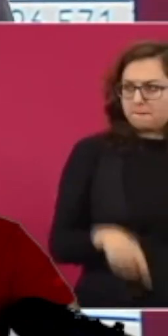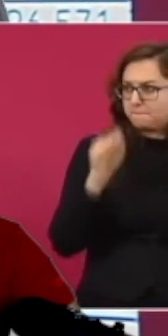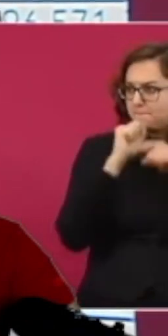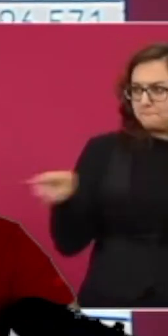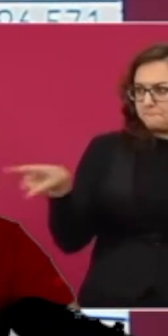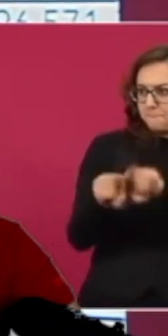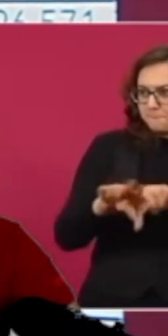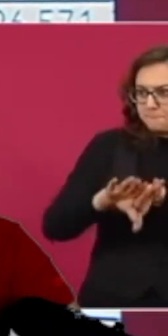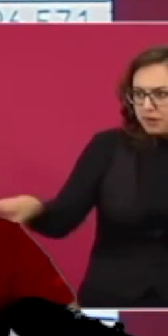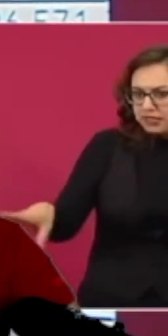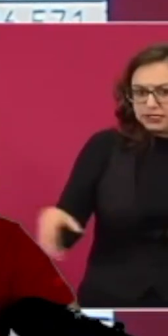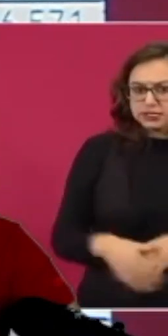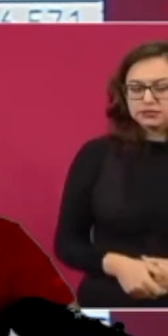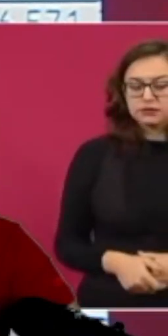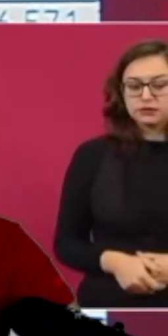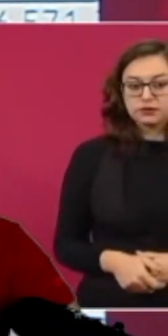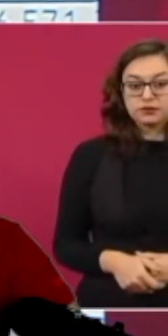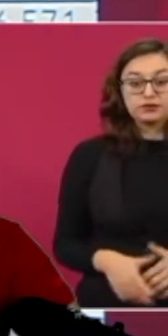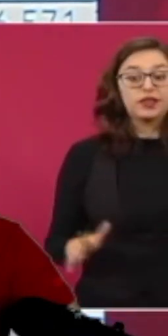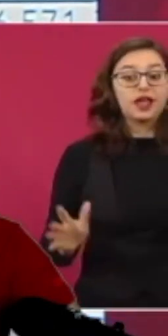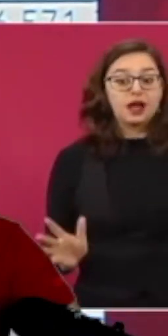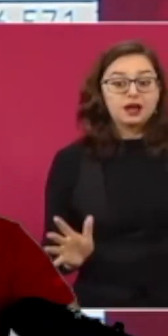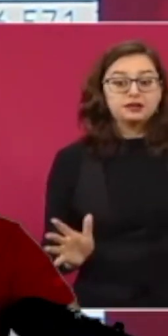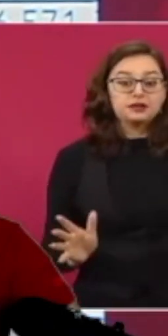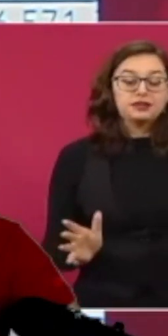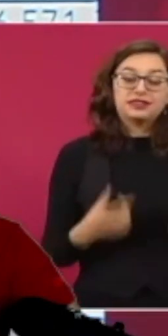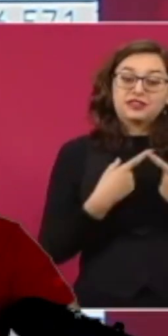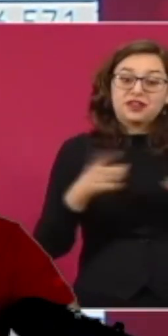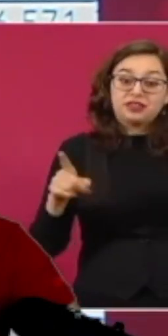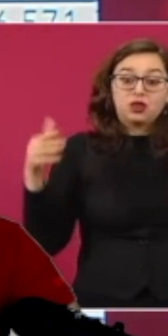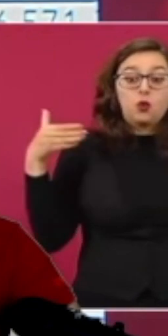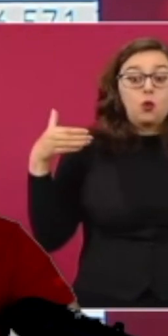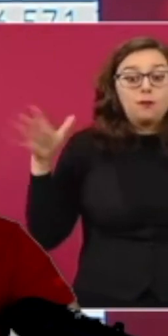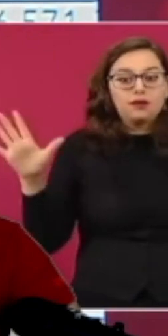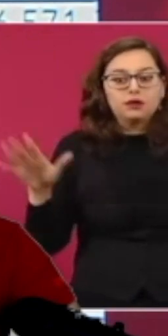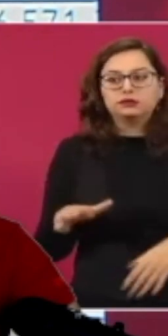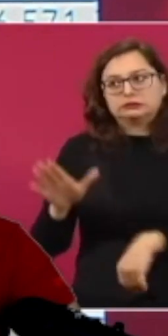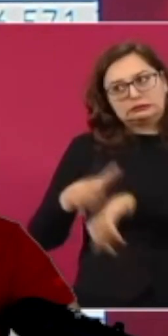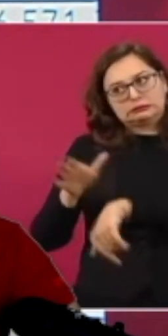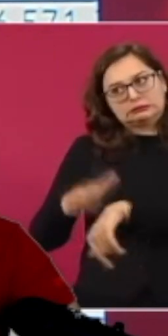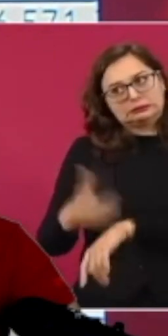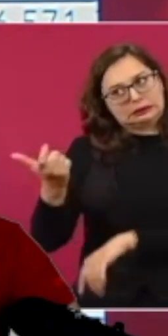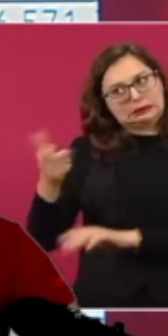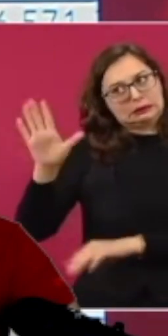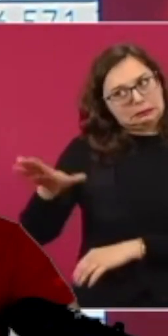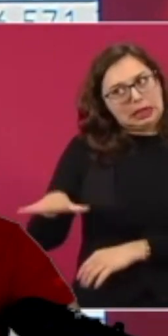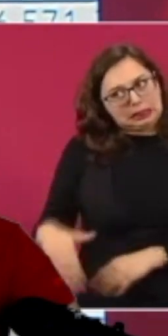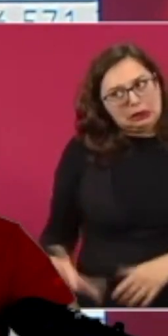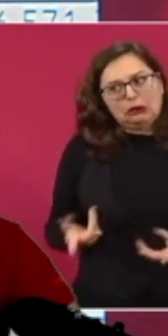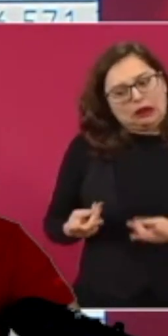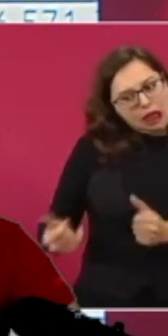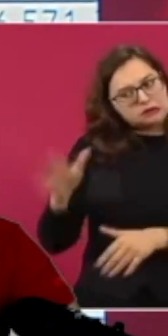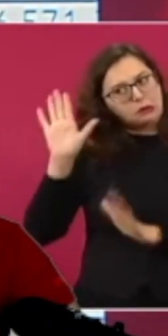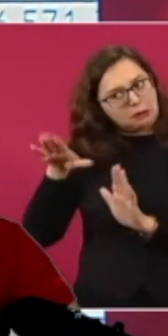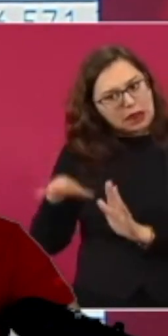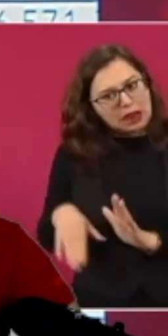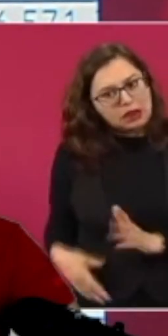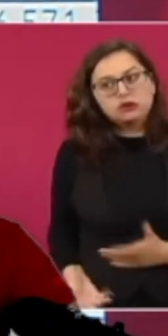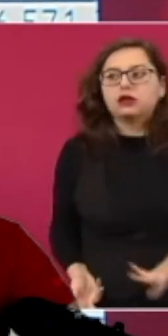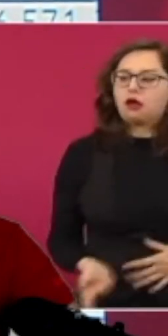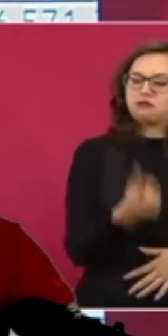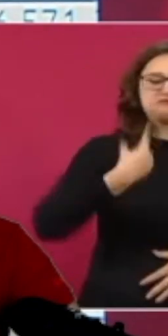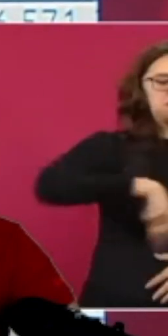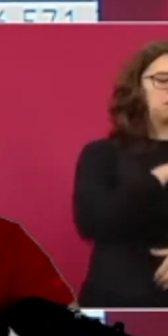Mal sería que les estemos recomendando que se reduzcan el sueldo y que nosotros estemos ganando